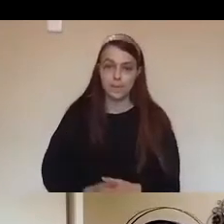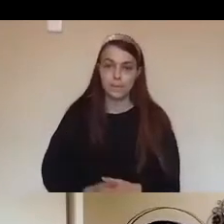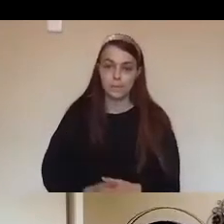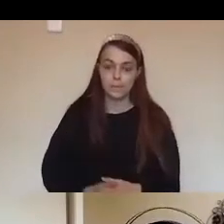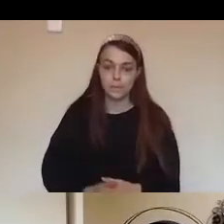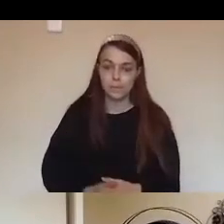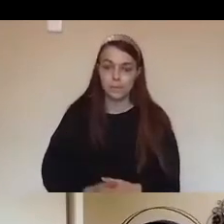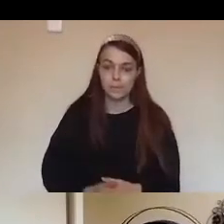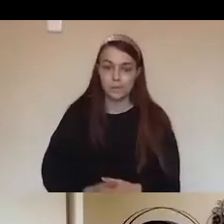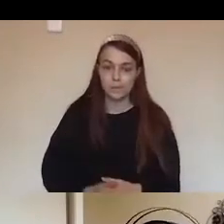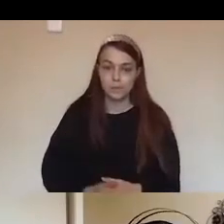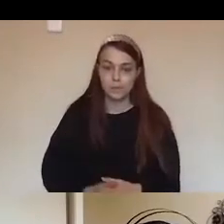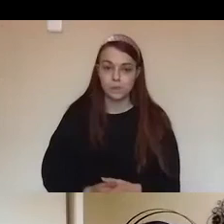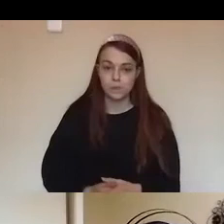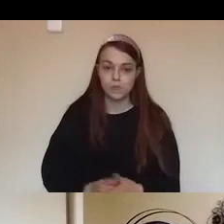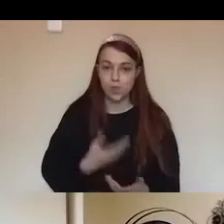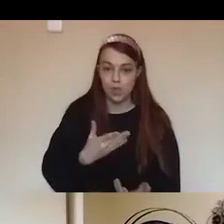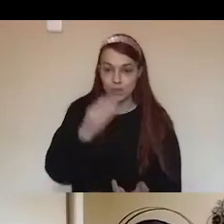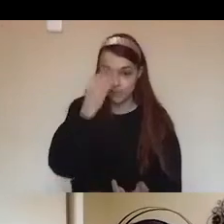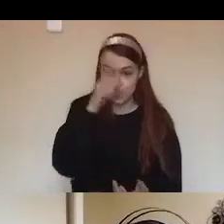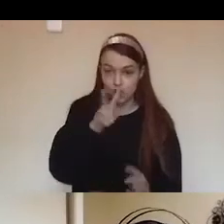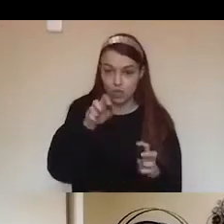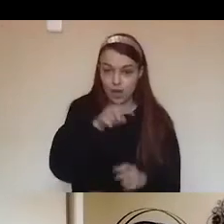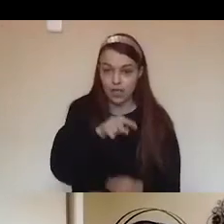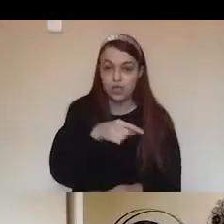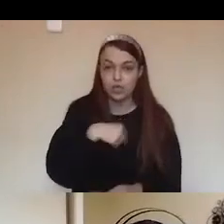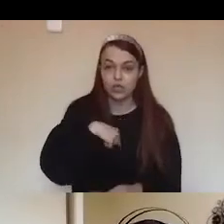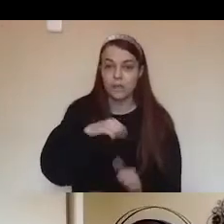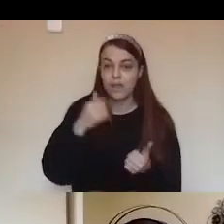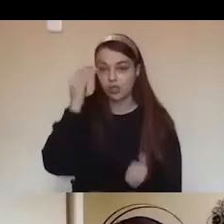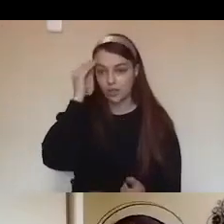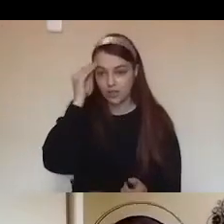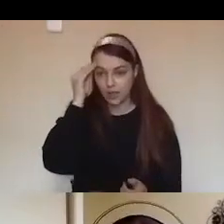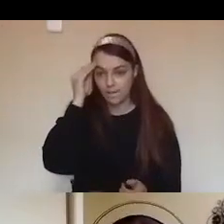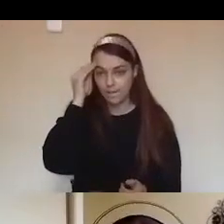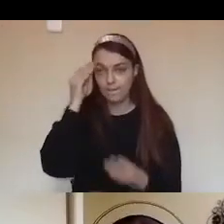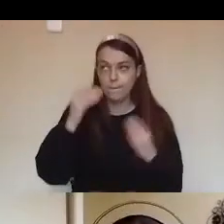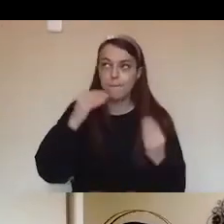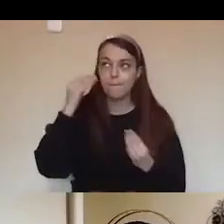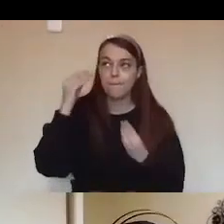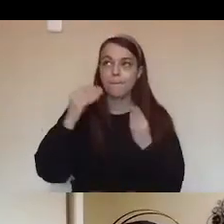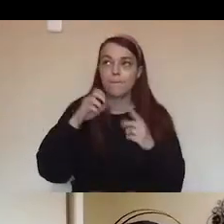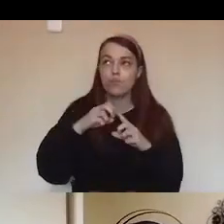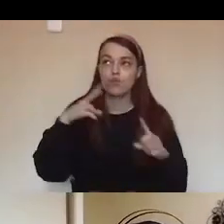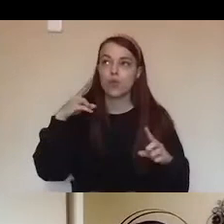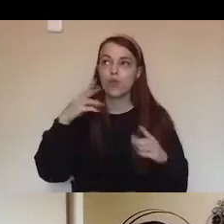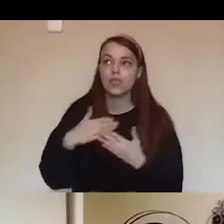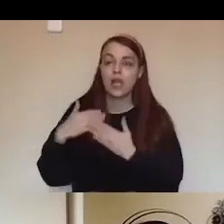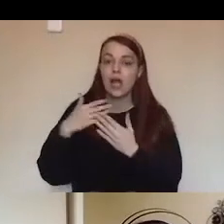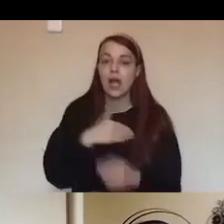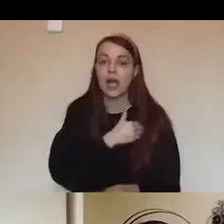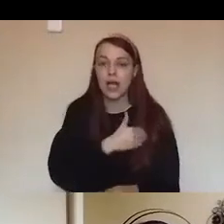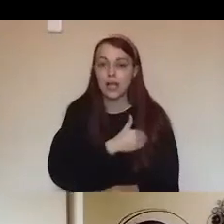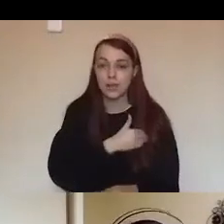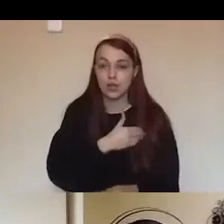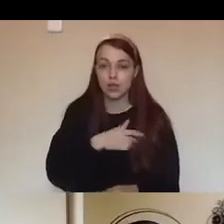Entonces, pensando en esto, bueno, nosotros nos planteamos, pensando desde el punto de vista académico, lo que nos